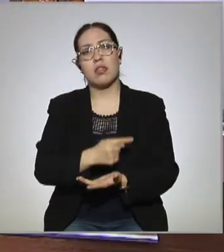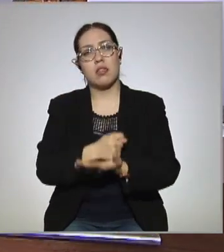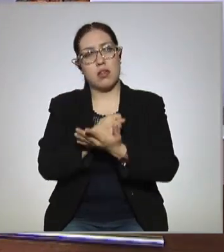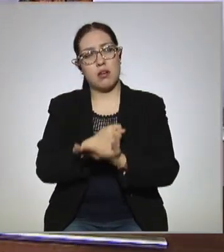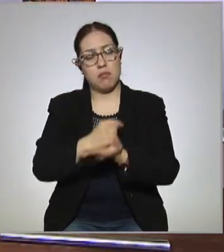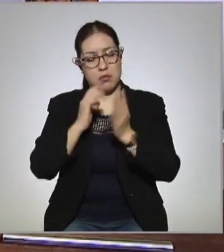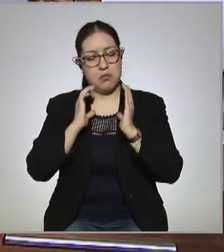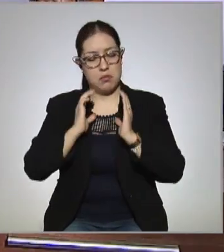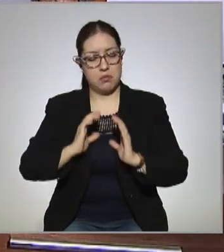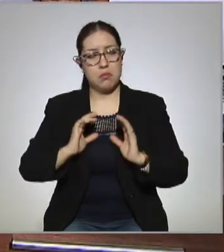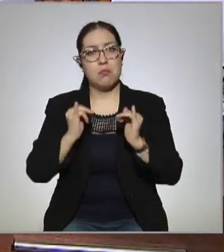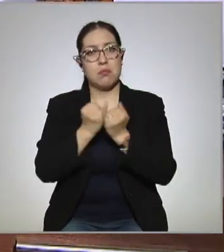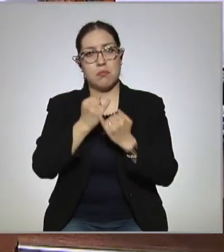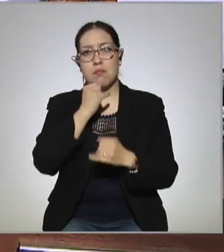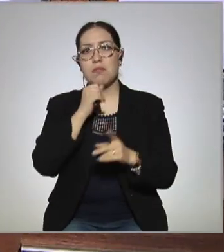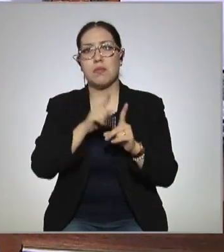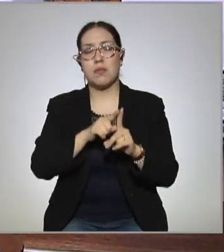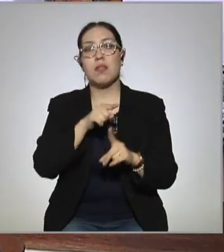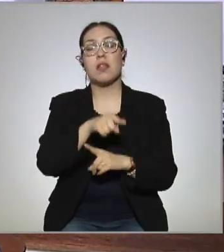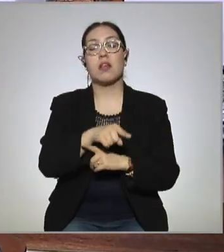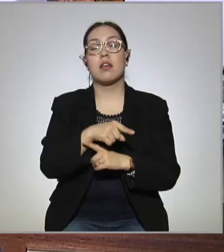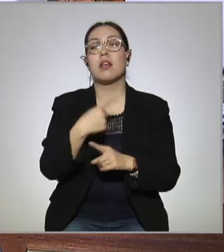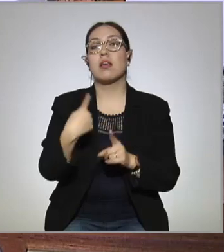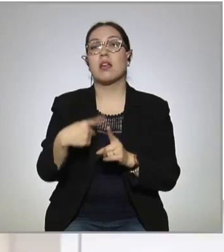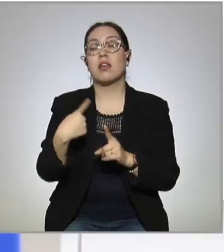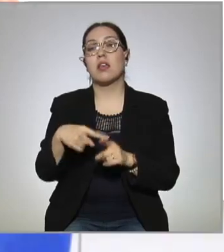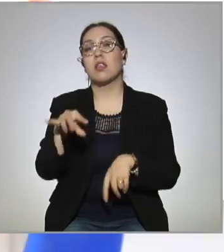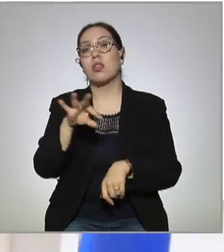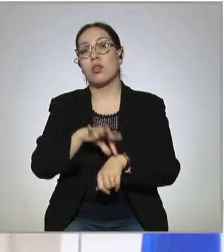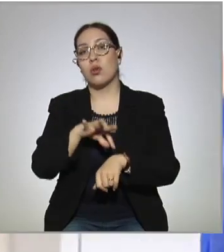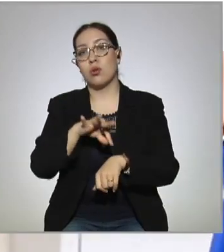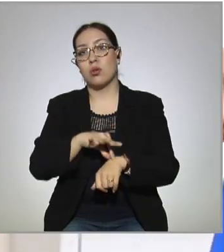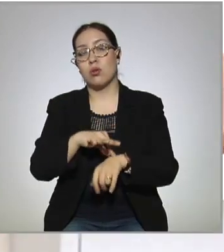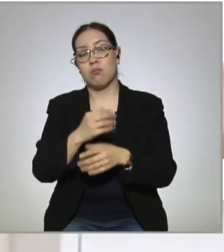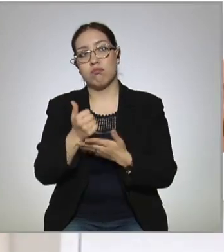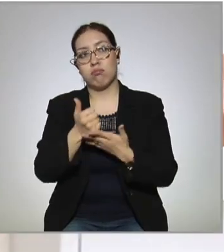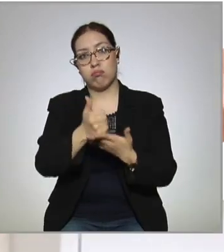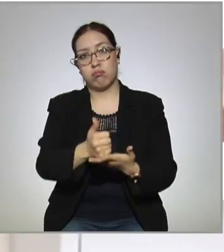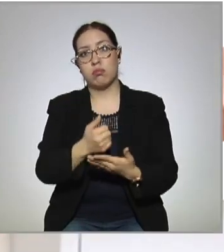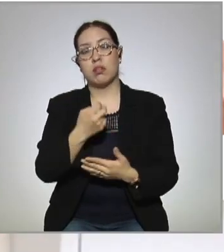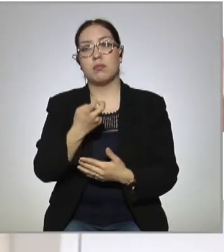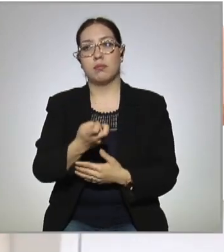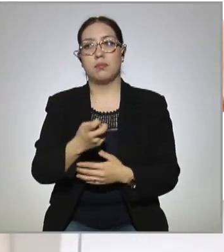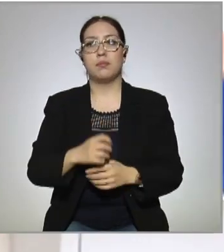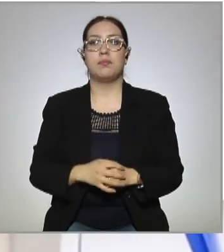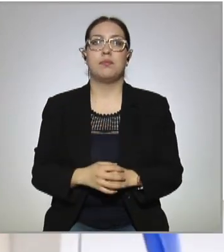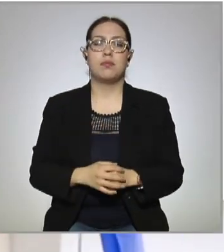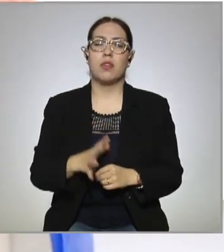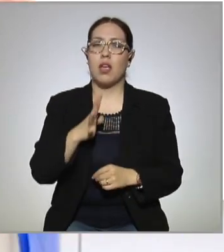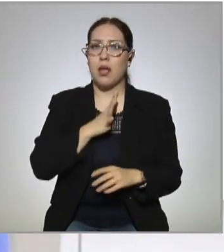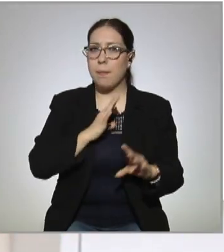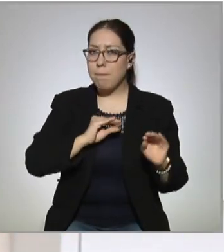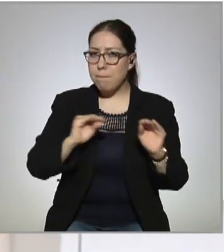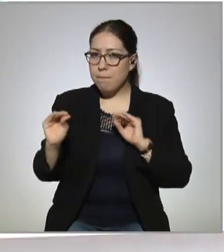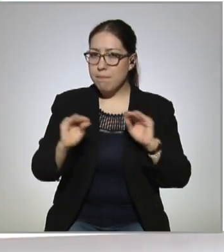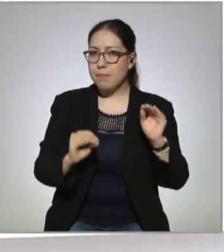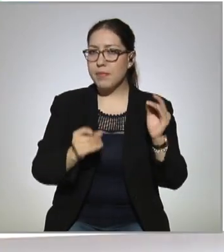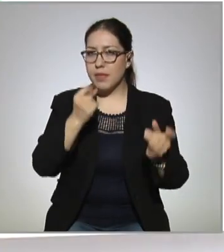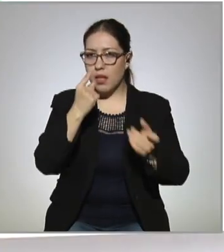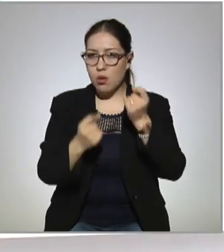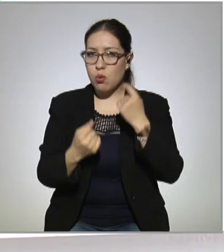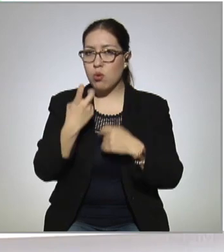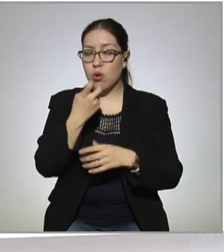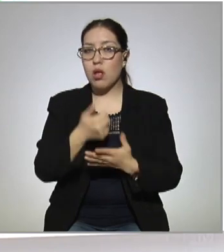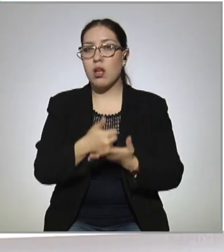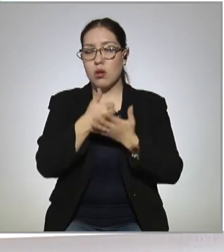terapia física tiene que ser llevada por un médico rehabilitador, quien nos va a poner a hacer algunos movimientos que nos van a ayudar